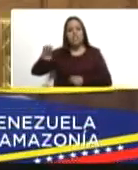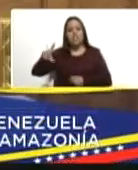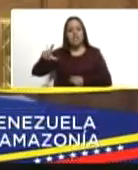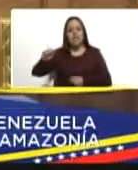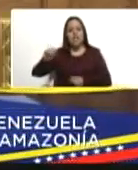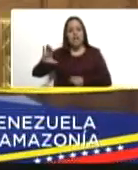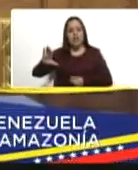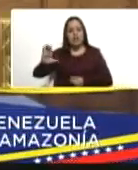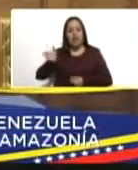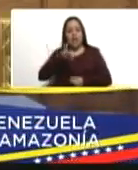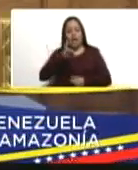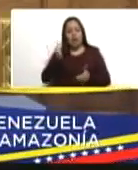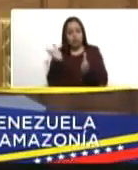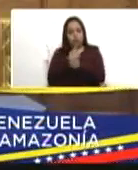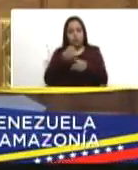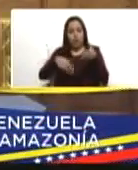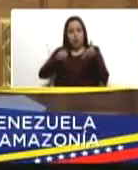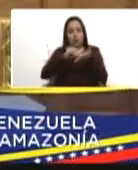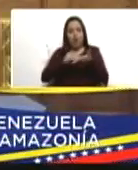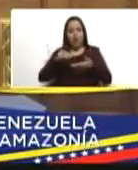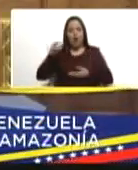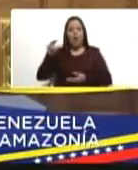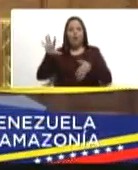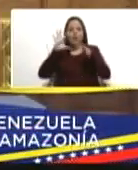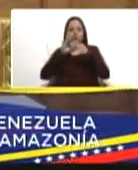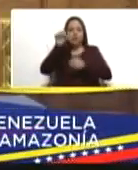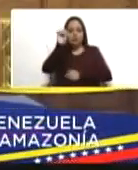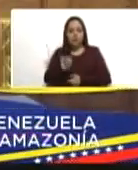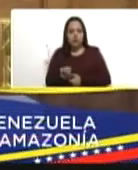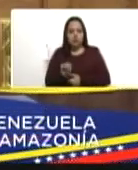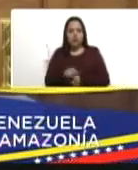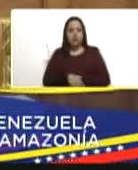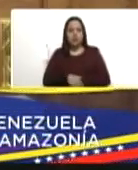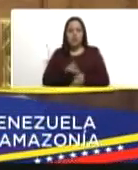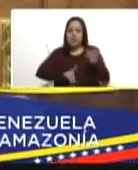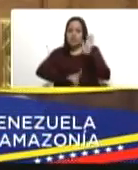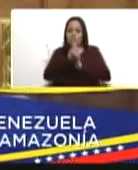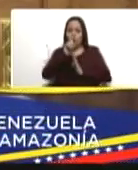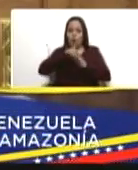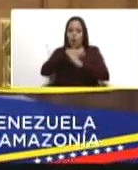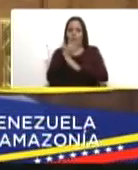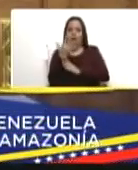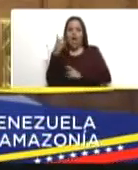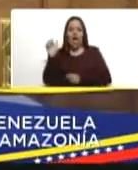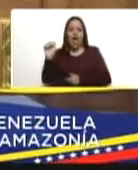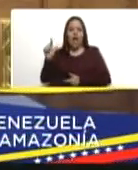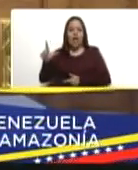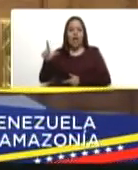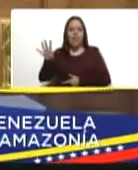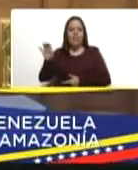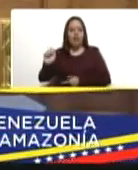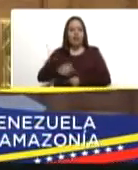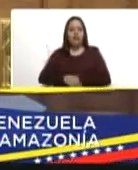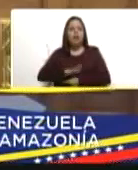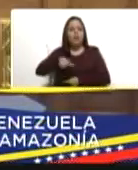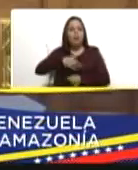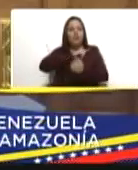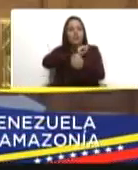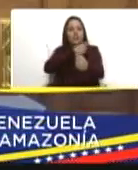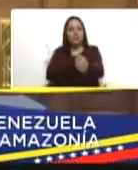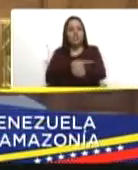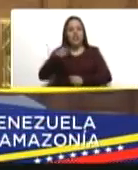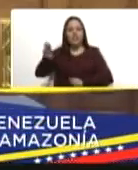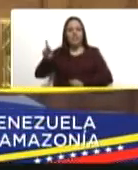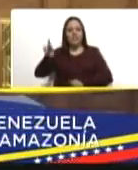la unasur desarrollando el alba Y lograr fortalecer los brit y la